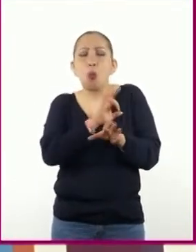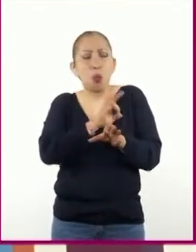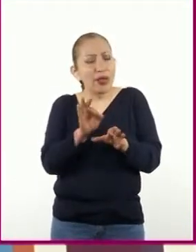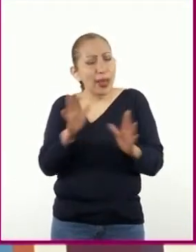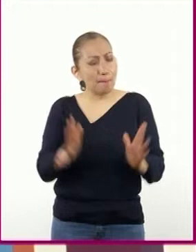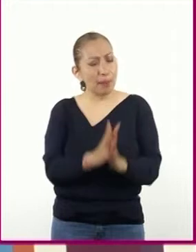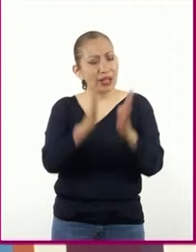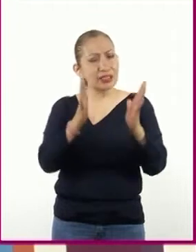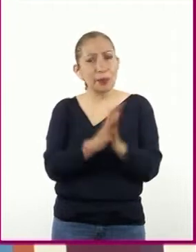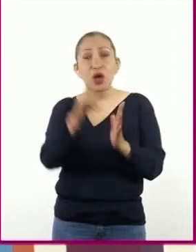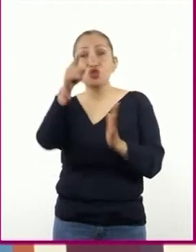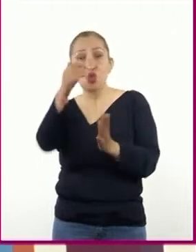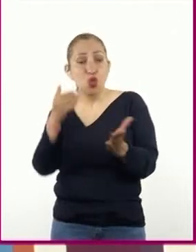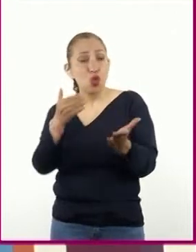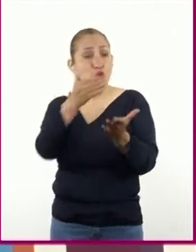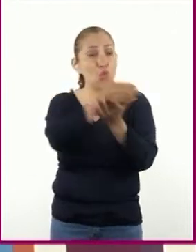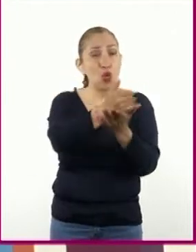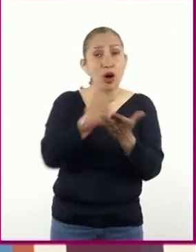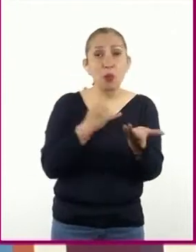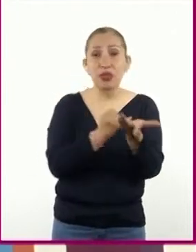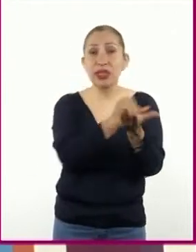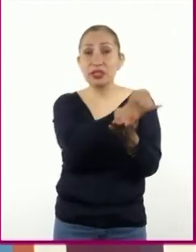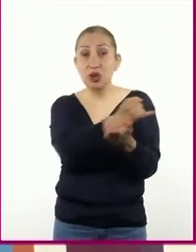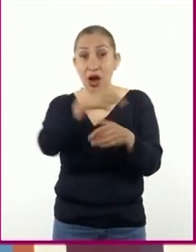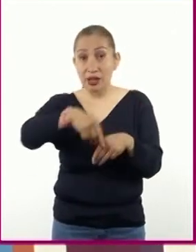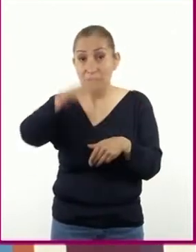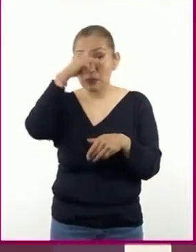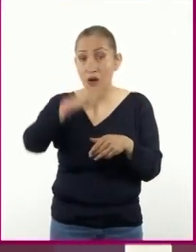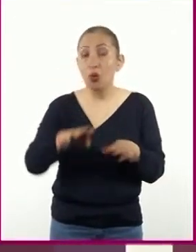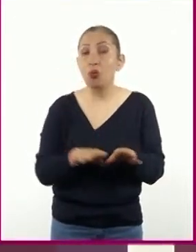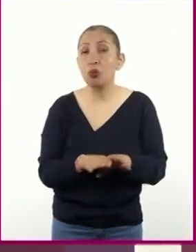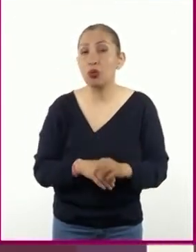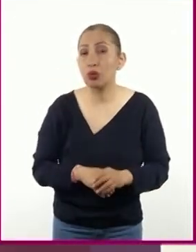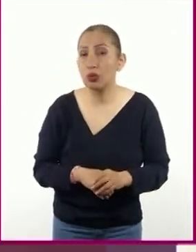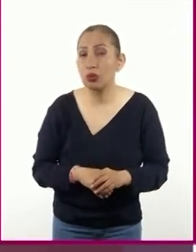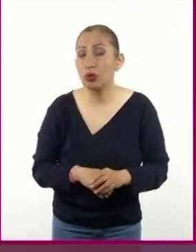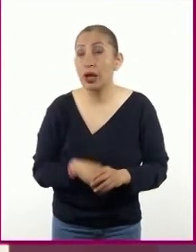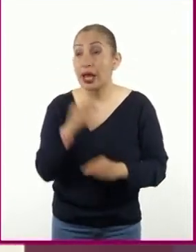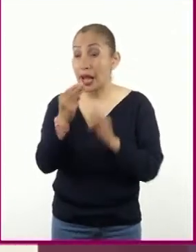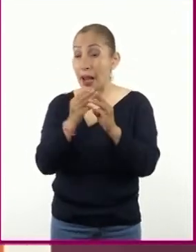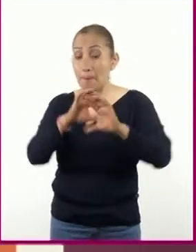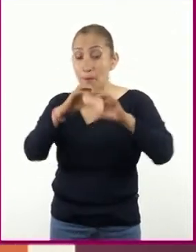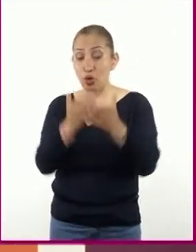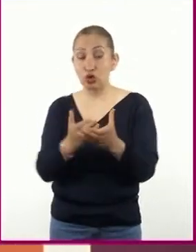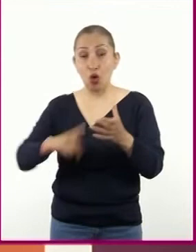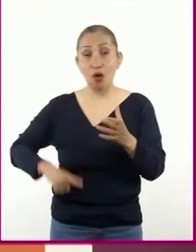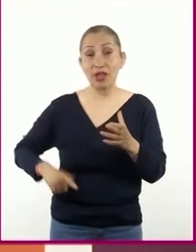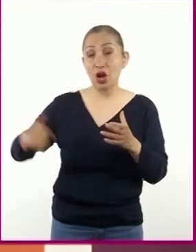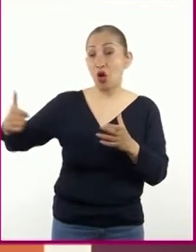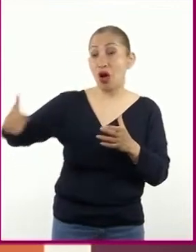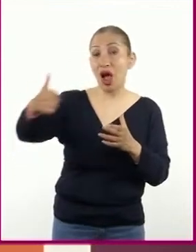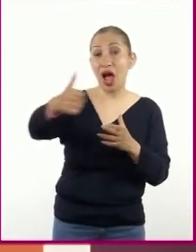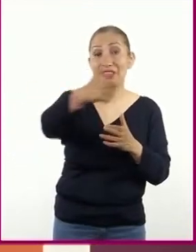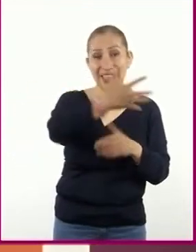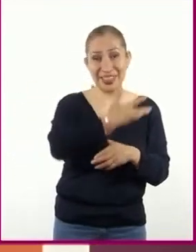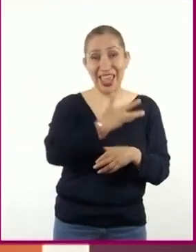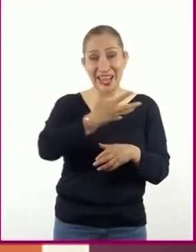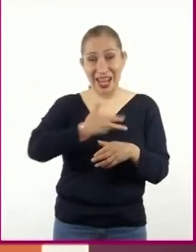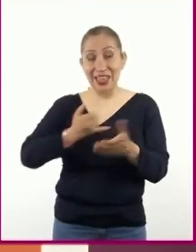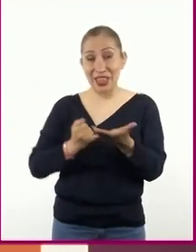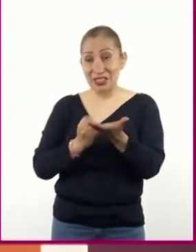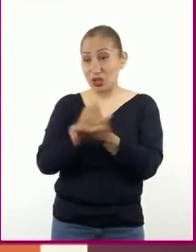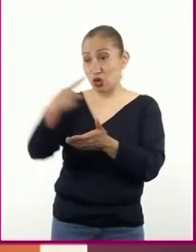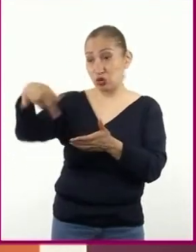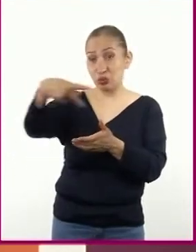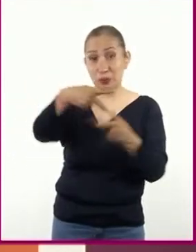participar en la vida democrática de nuestro país? A nivel mundial, Los gobiernos democráticos pugnan porque